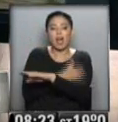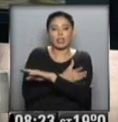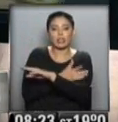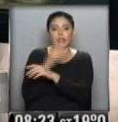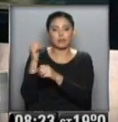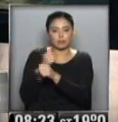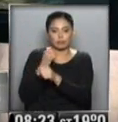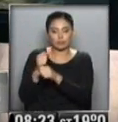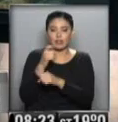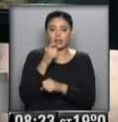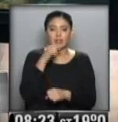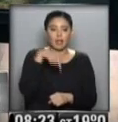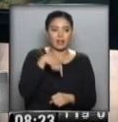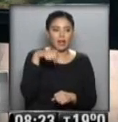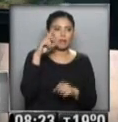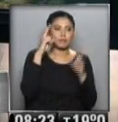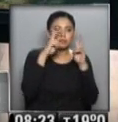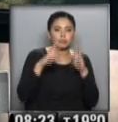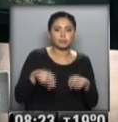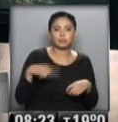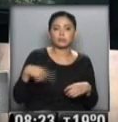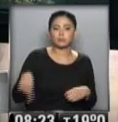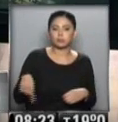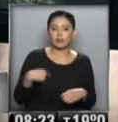saber qué se está investigando en nuestro país, visita